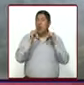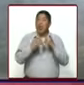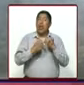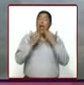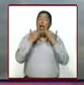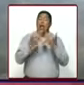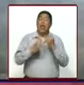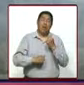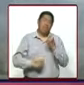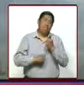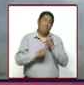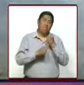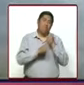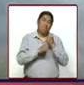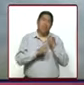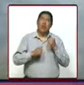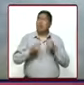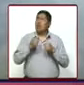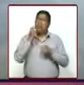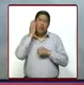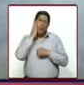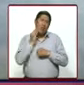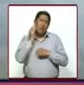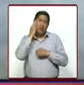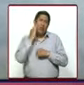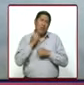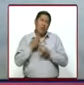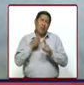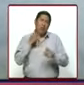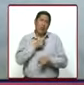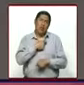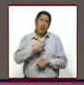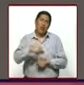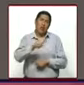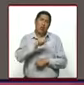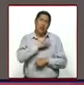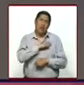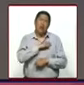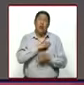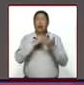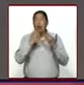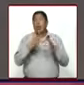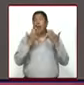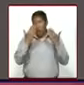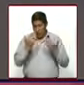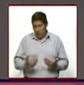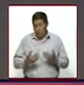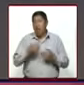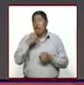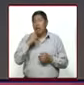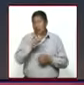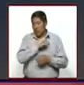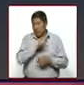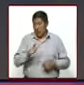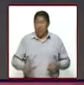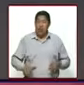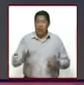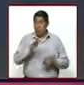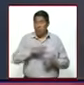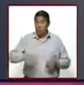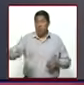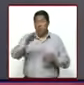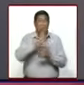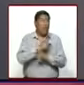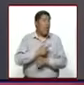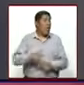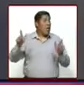que los voluntarios recibieron de parte de los expertos que llegaron desde España. Ahora podemos decir con certeza, dijo este alcalde, que San Rafael está libre de